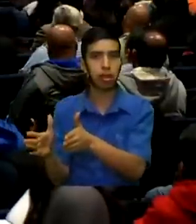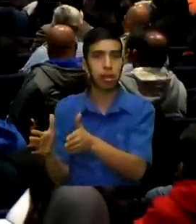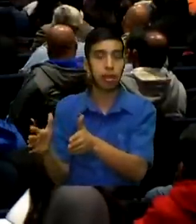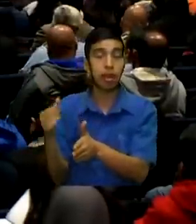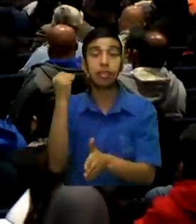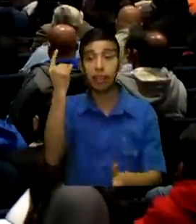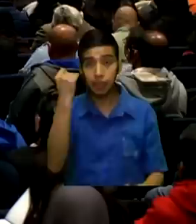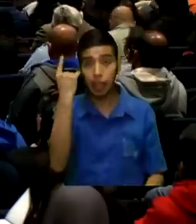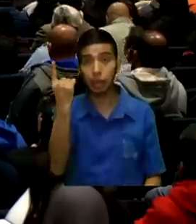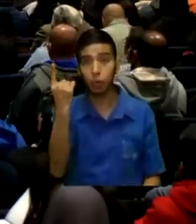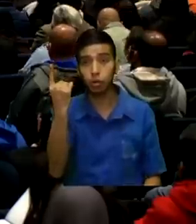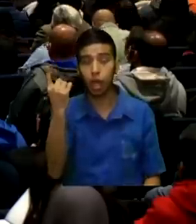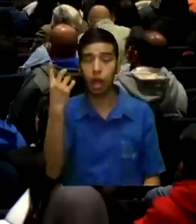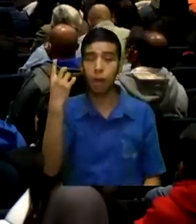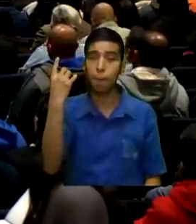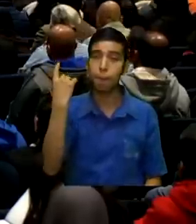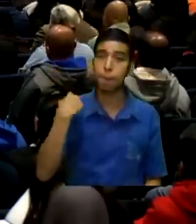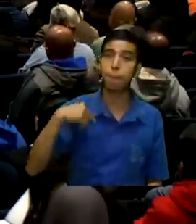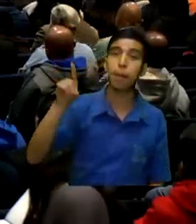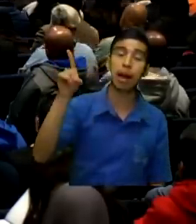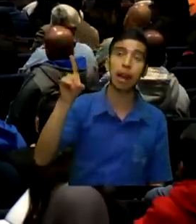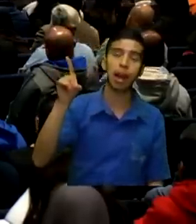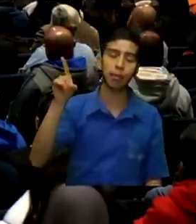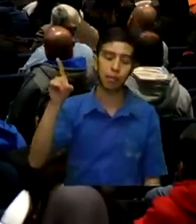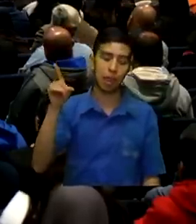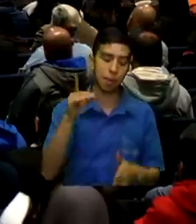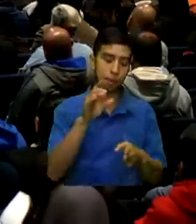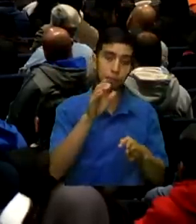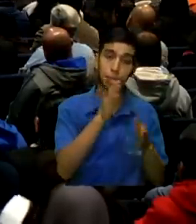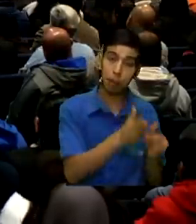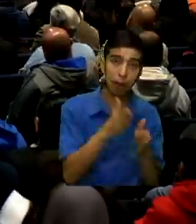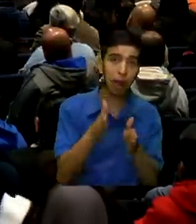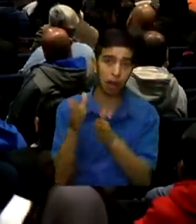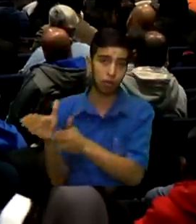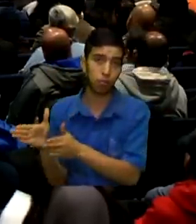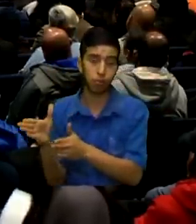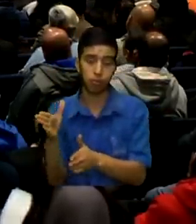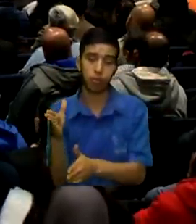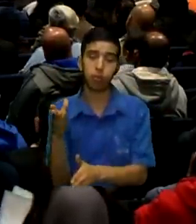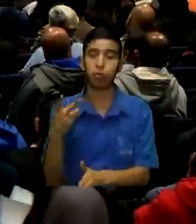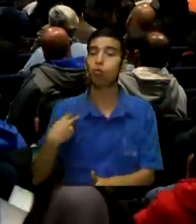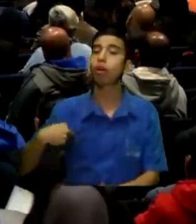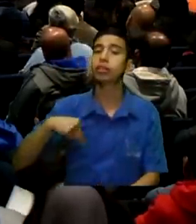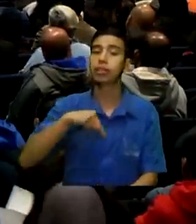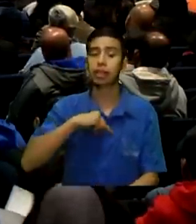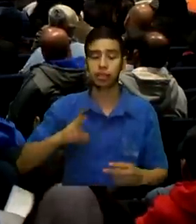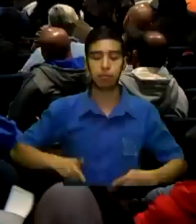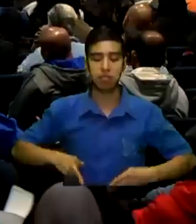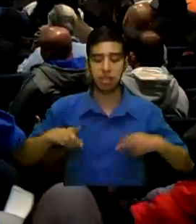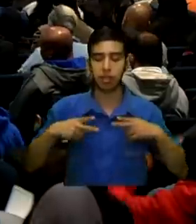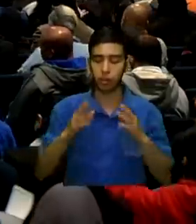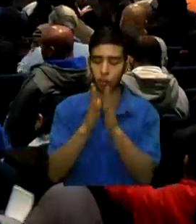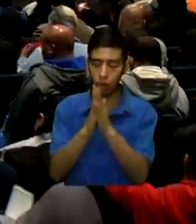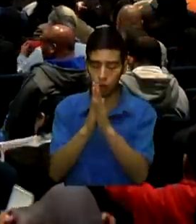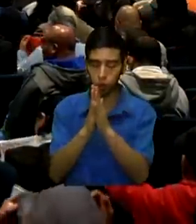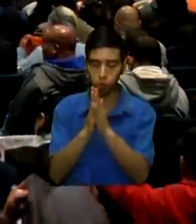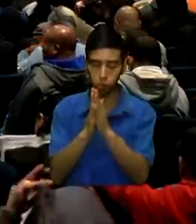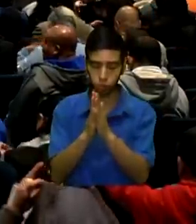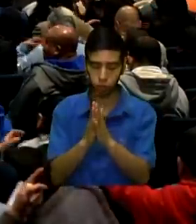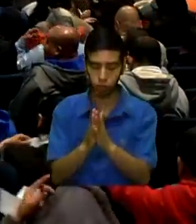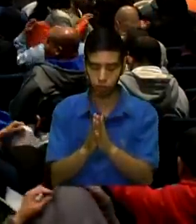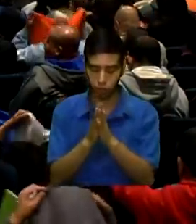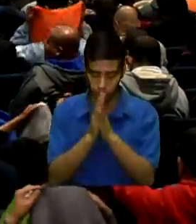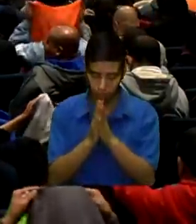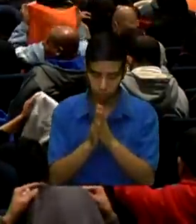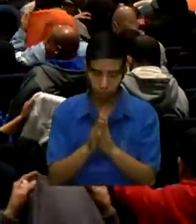cosas, para poner las barbas en remojo. Amén. Hagamos una oración y entremos en el tema.